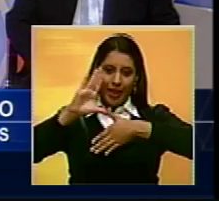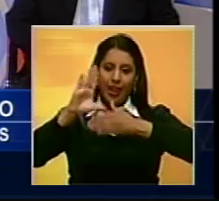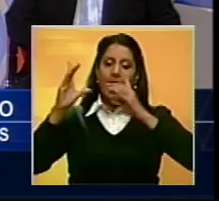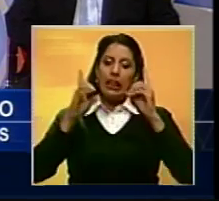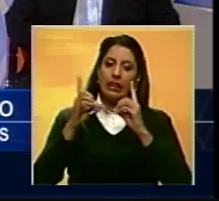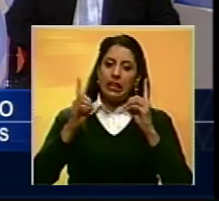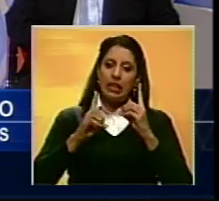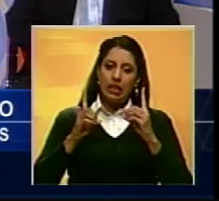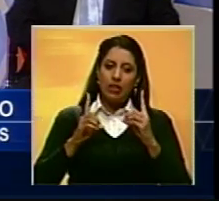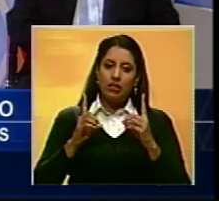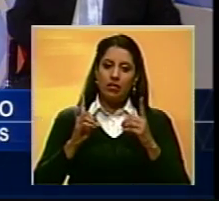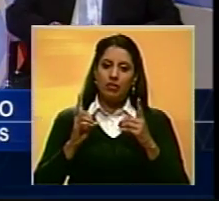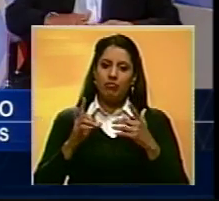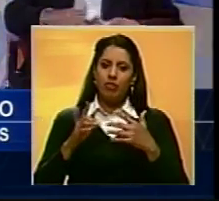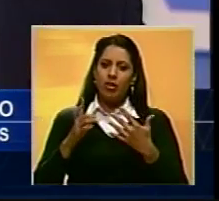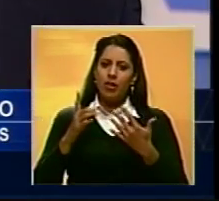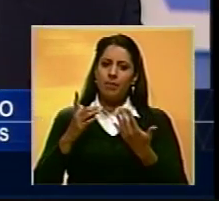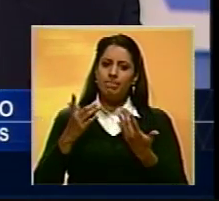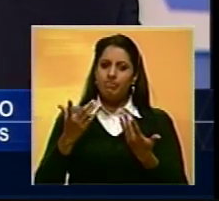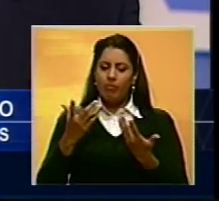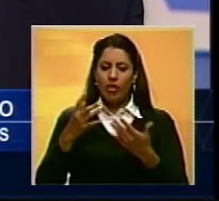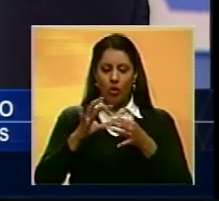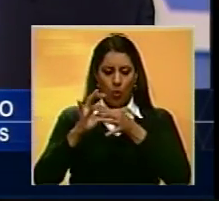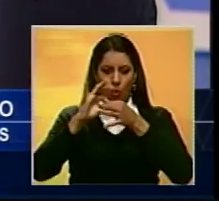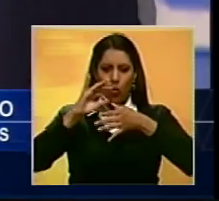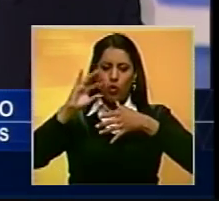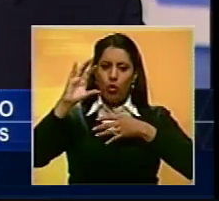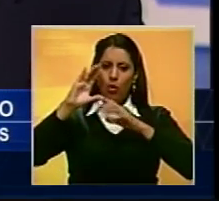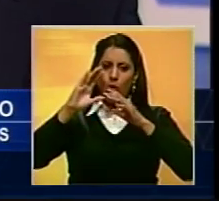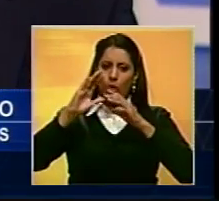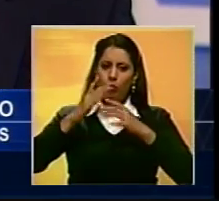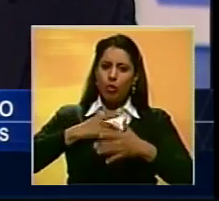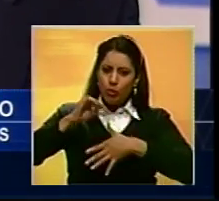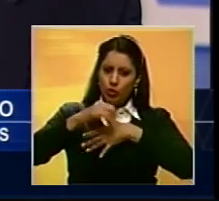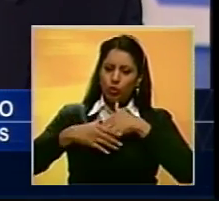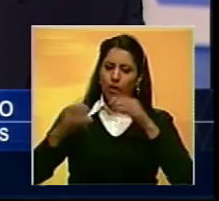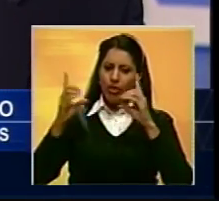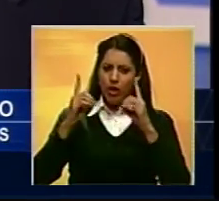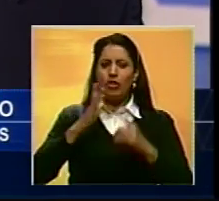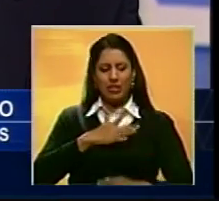pidiendo diálogo, la UNASUR pidiendo diálogo. Y eso es lo